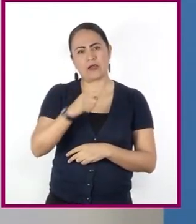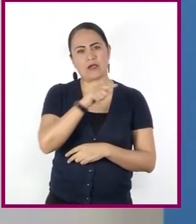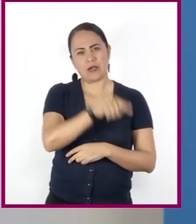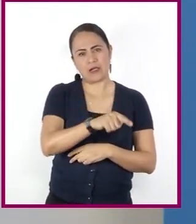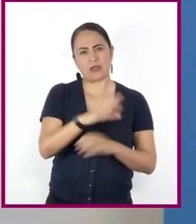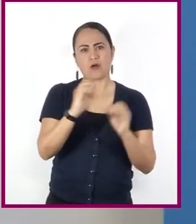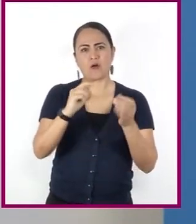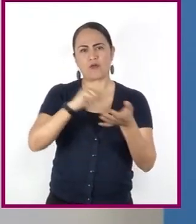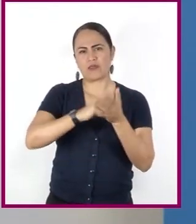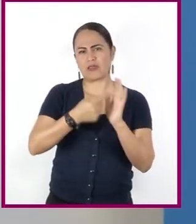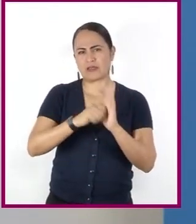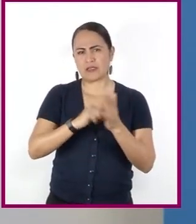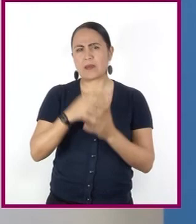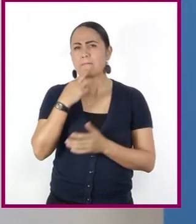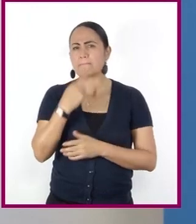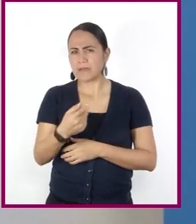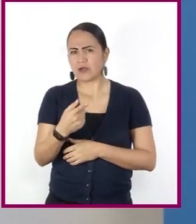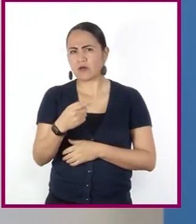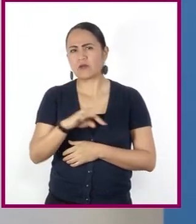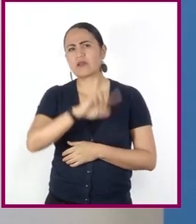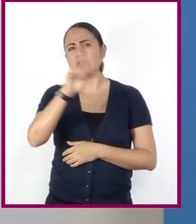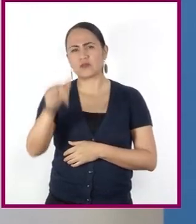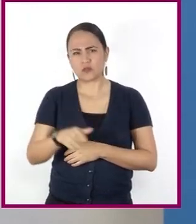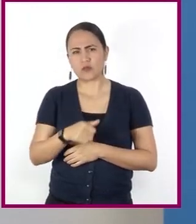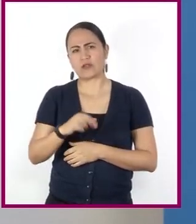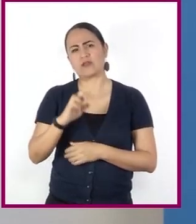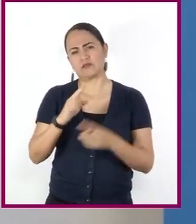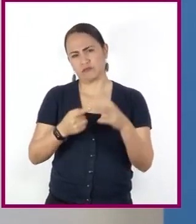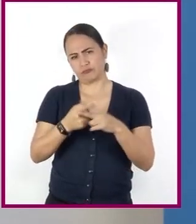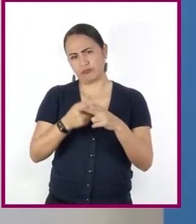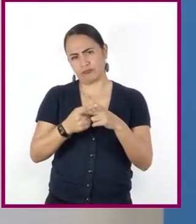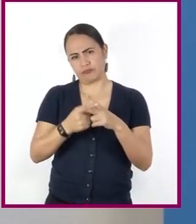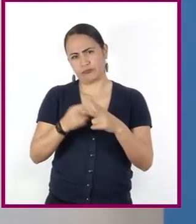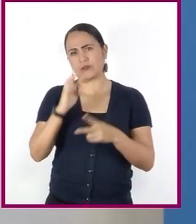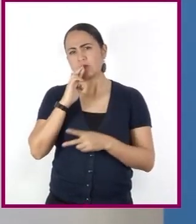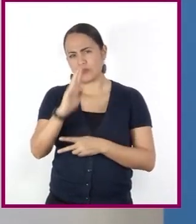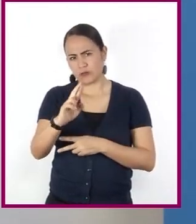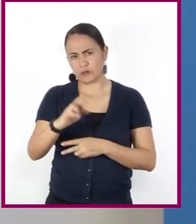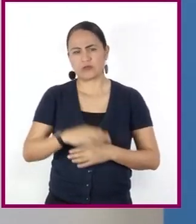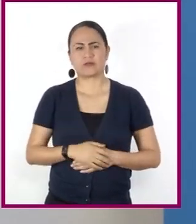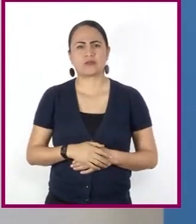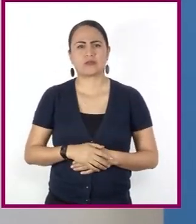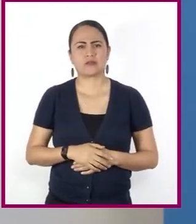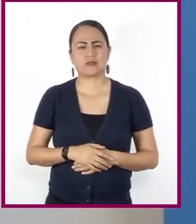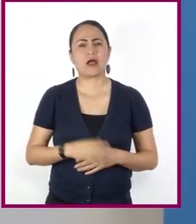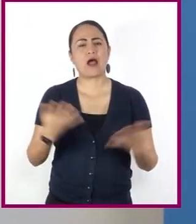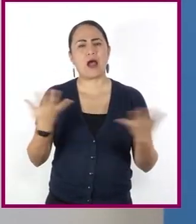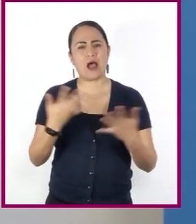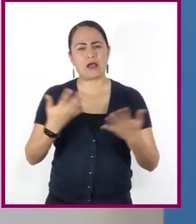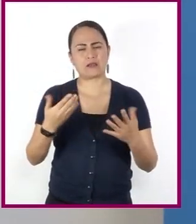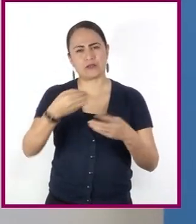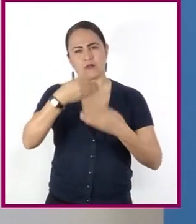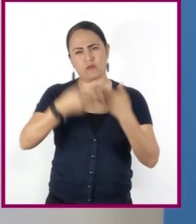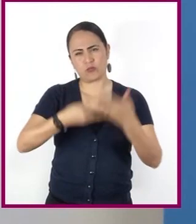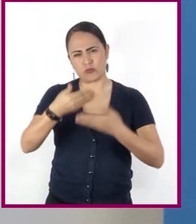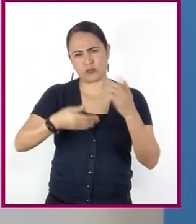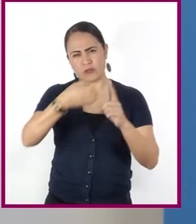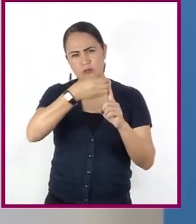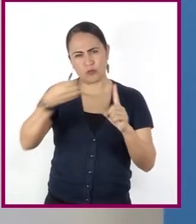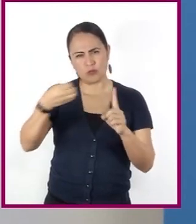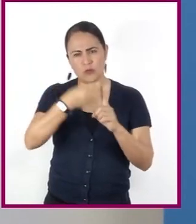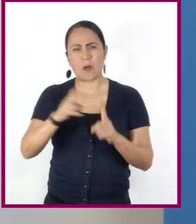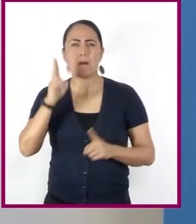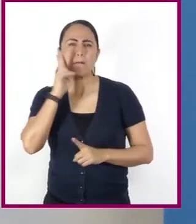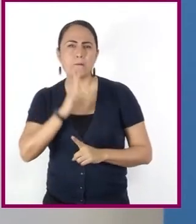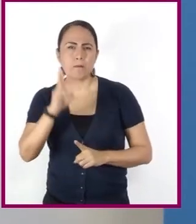técnica que consideren adecuada para resolver el reto. Y 3, realizar las operaciones necesarias y verificar